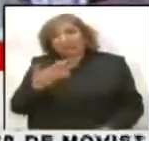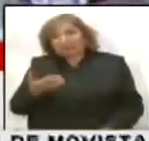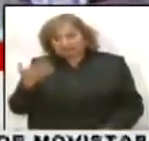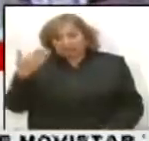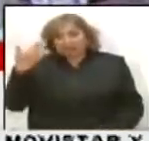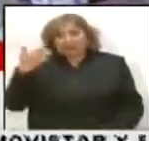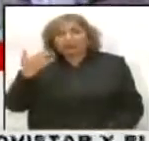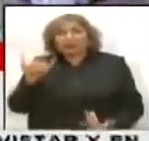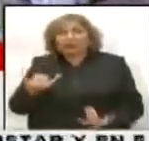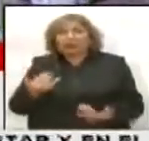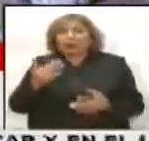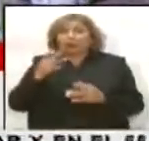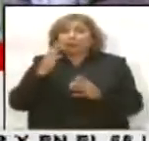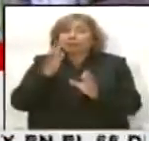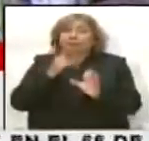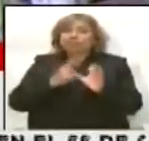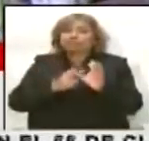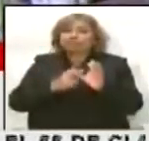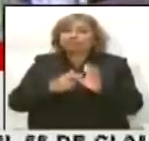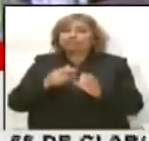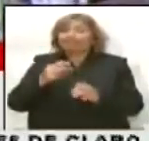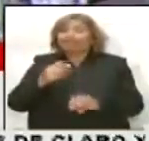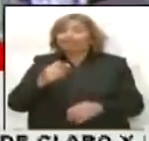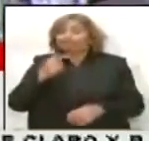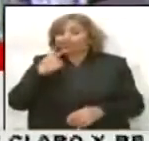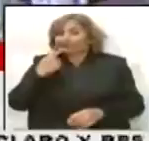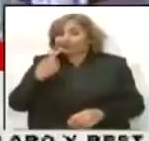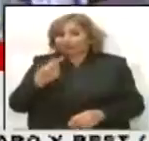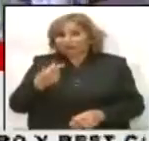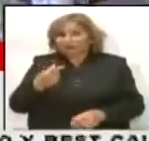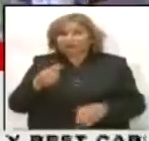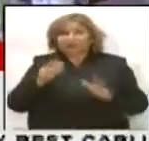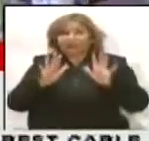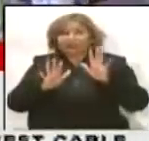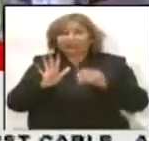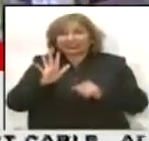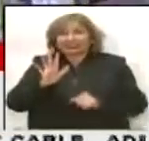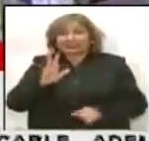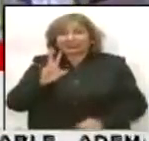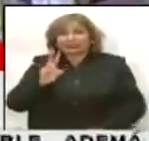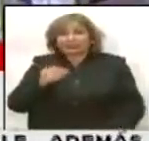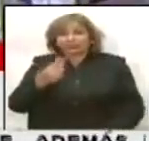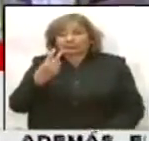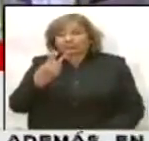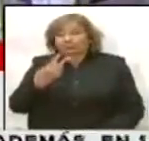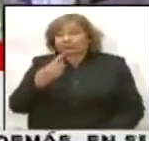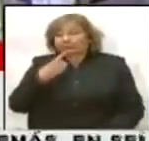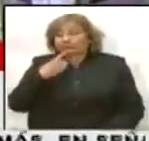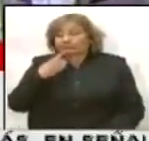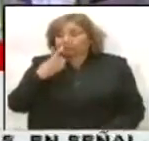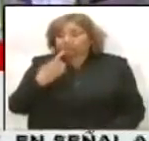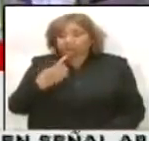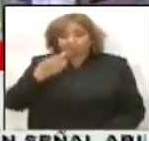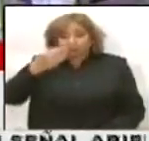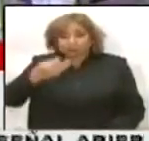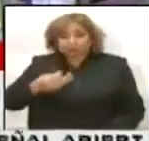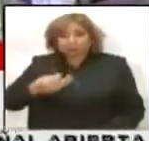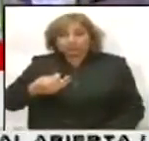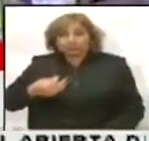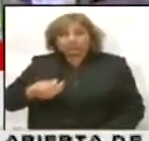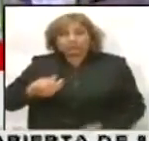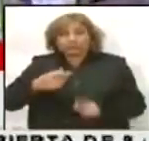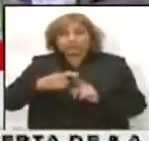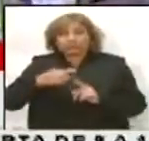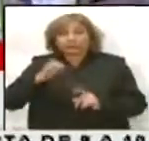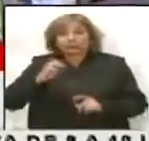delito de terrorismo. Señala el Tribunal Constitucional en el expediente 10-2002 que para que el delito sea considerado de apología al terrorismo